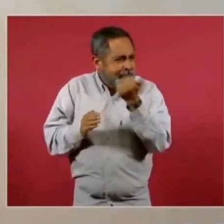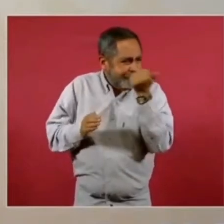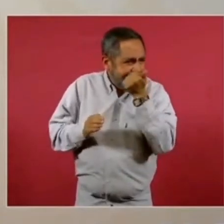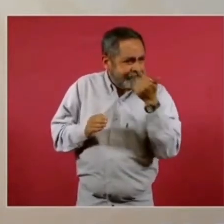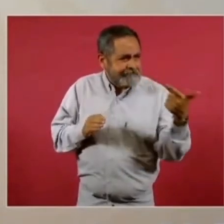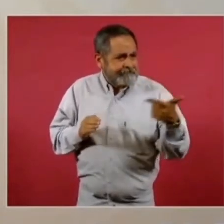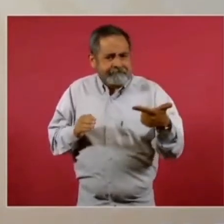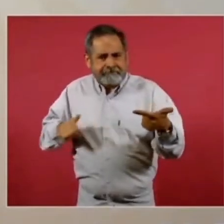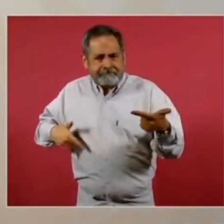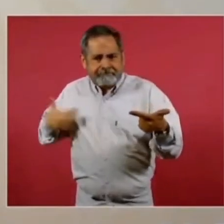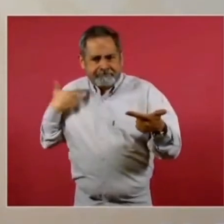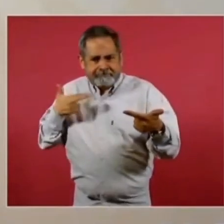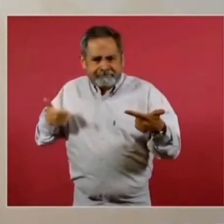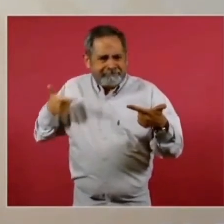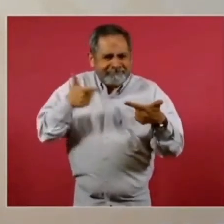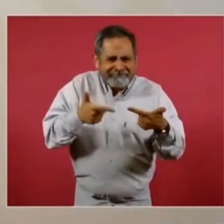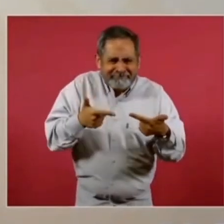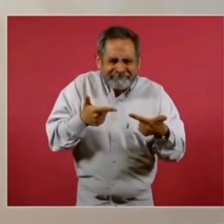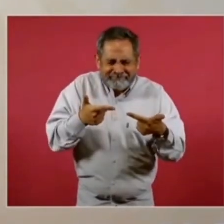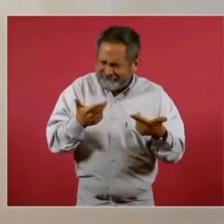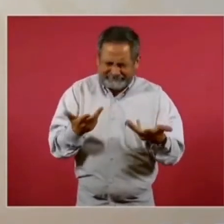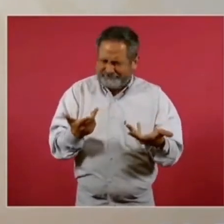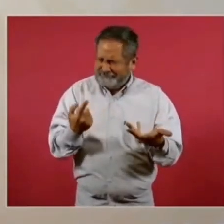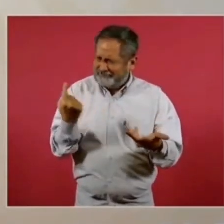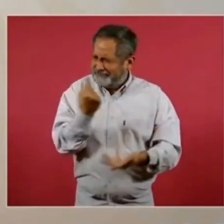dispara Qué es